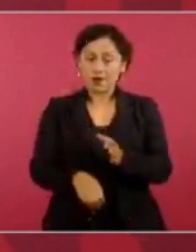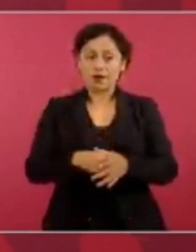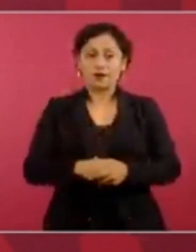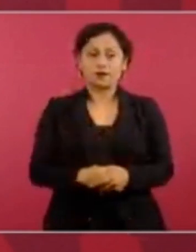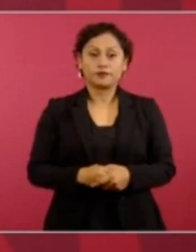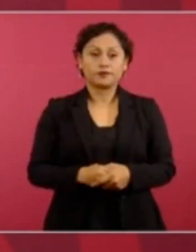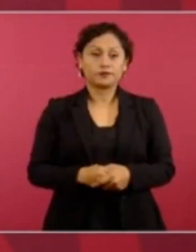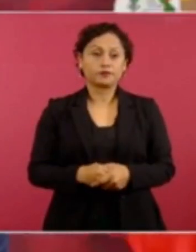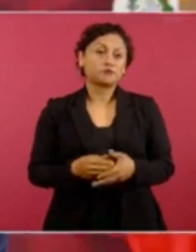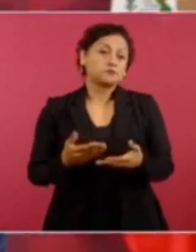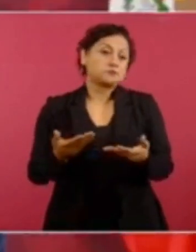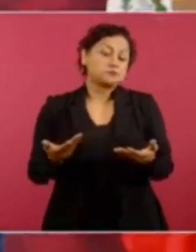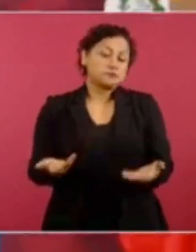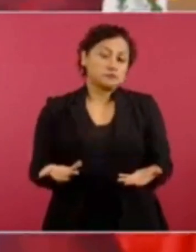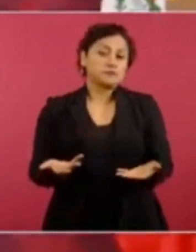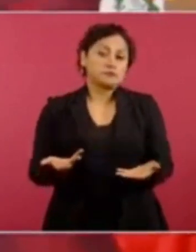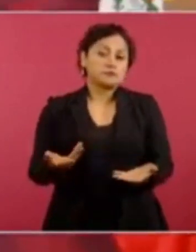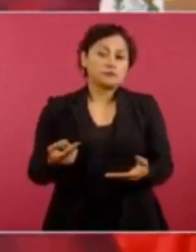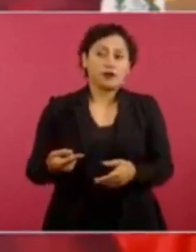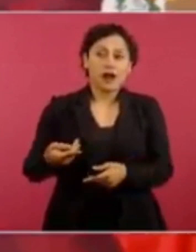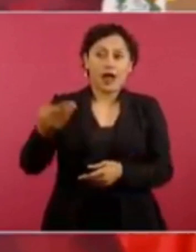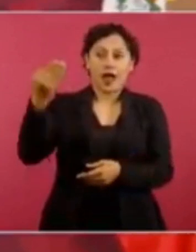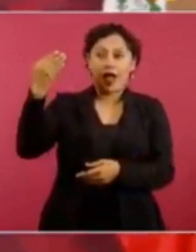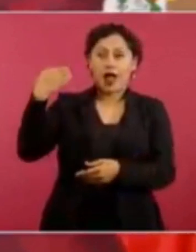nos han enseñado